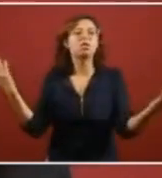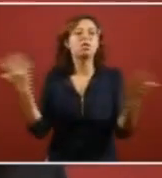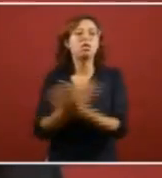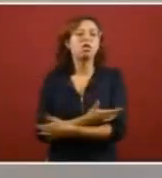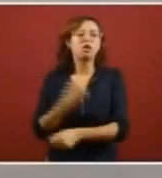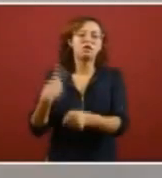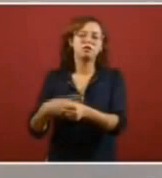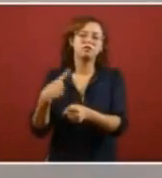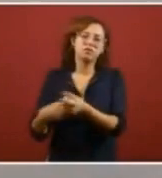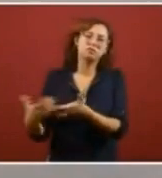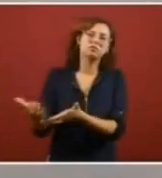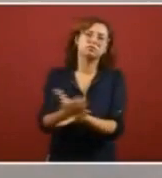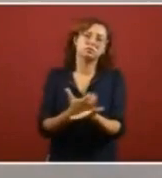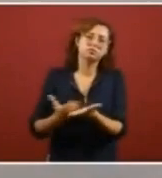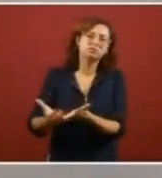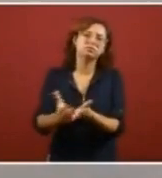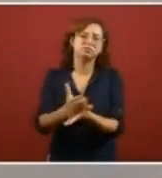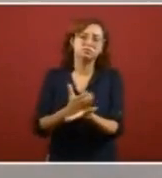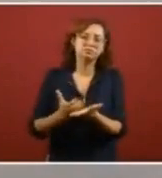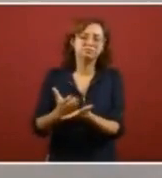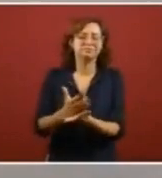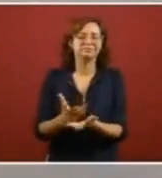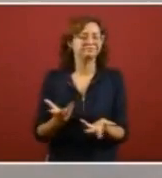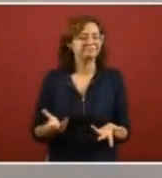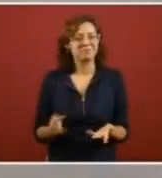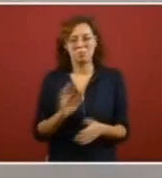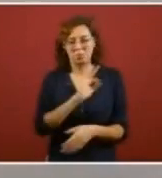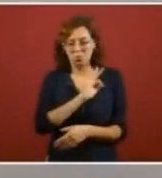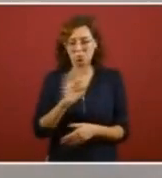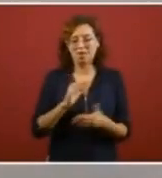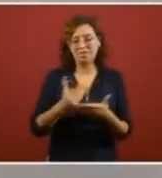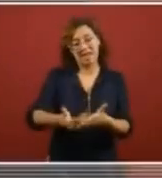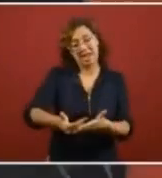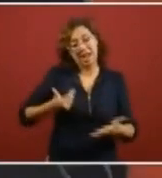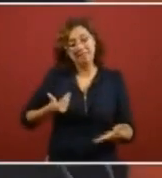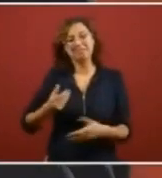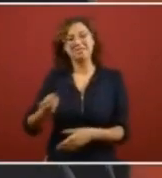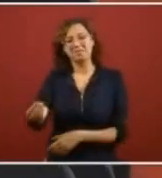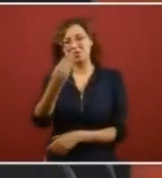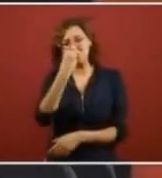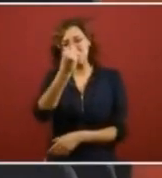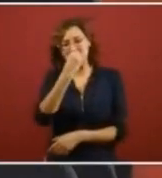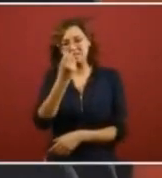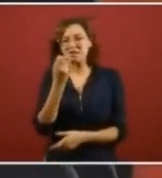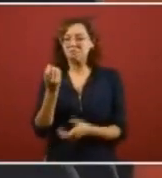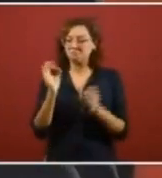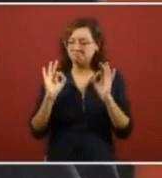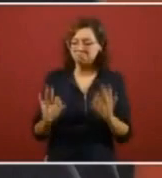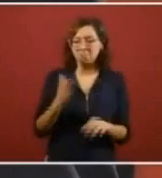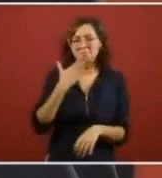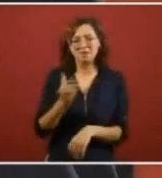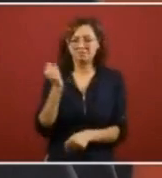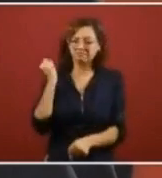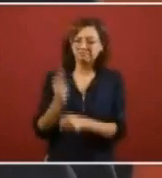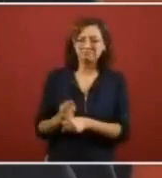Podemos con una buena alimentación prevenir muchas enfermedades.